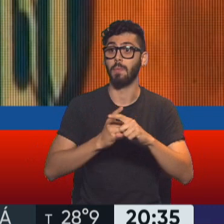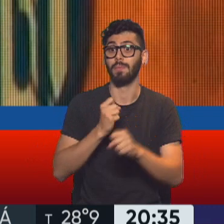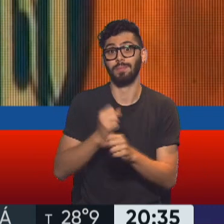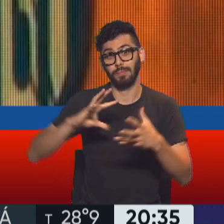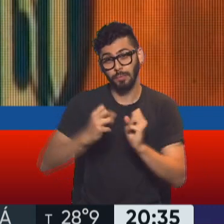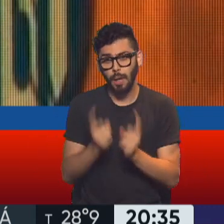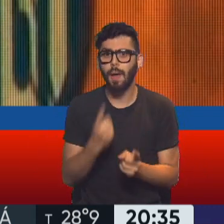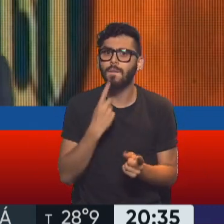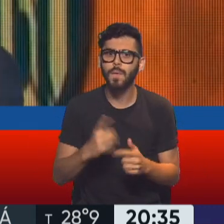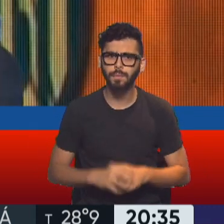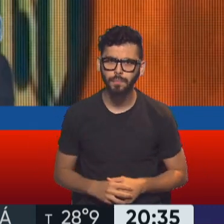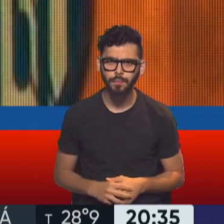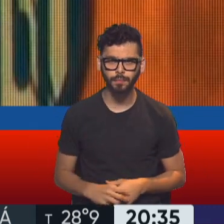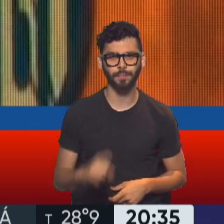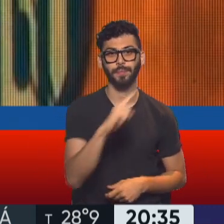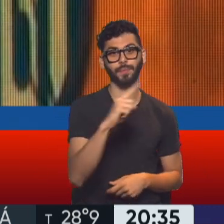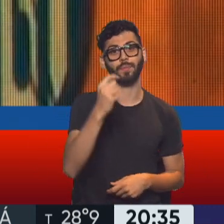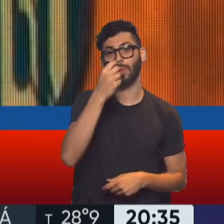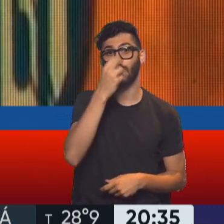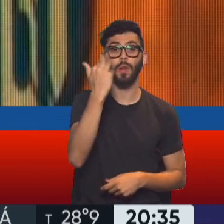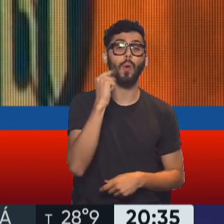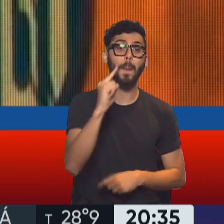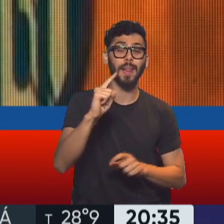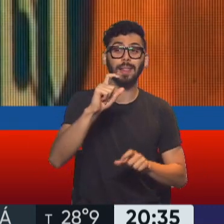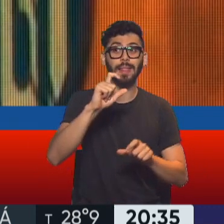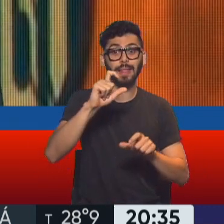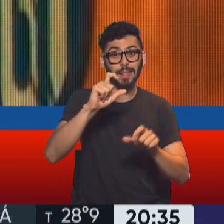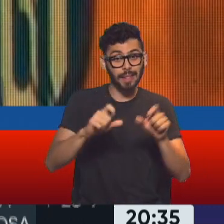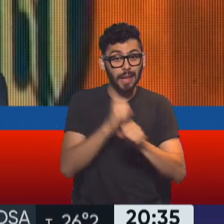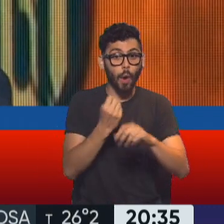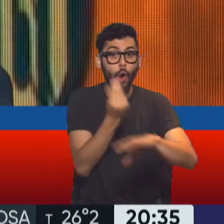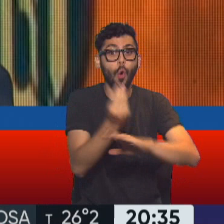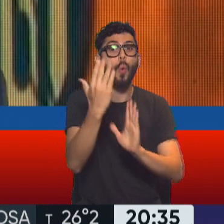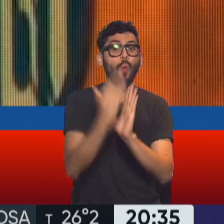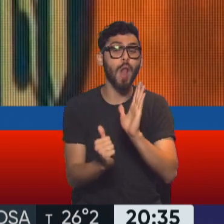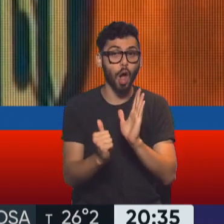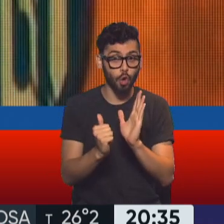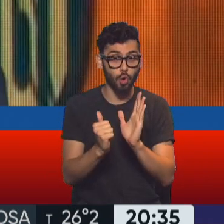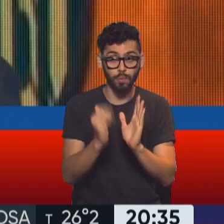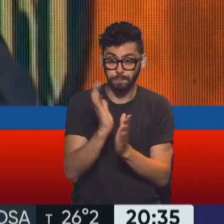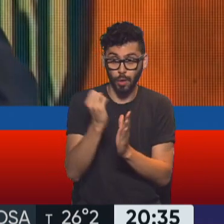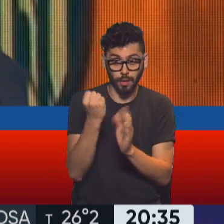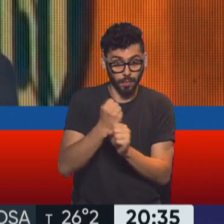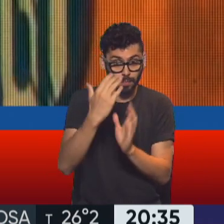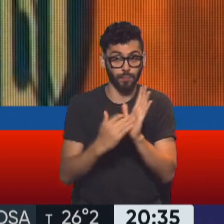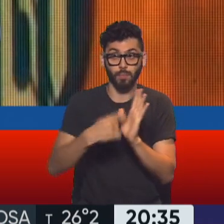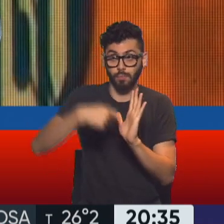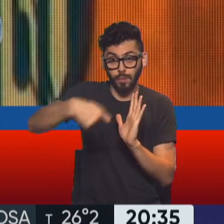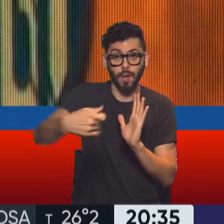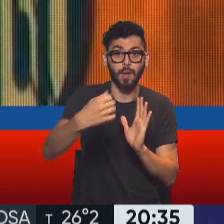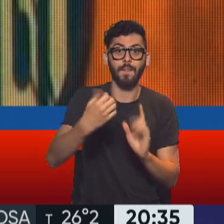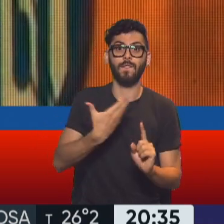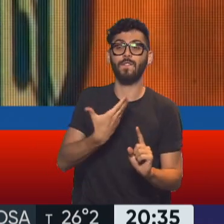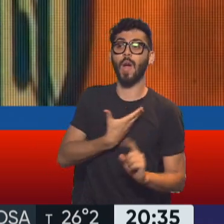trabajo. 129.000 puestos de trabajo formales, es decir, esto es trabajo registrado, trabajo con aporte, más que en febrero